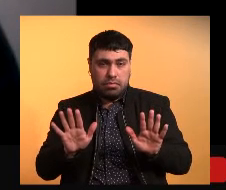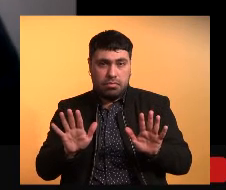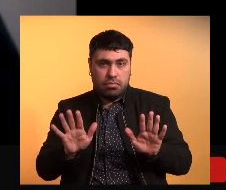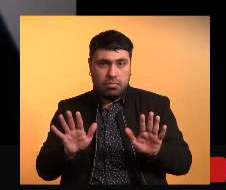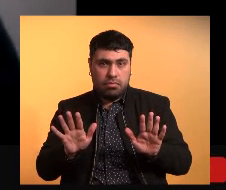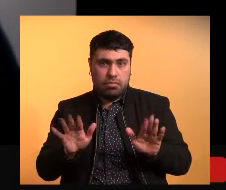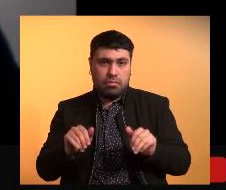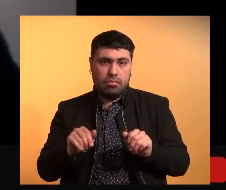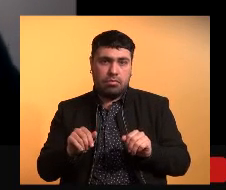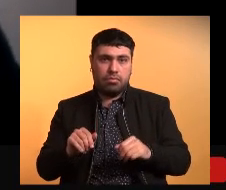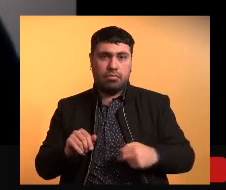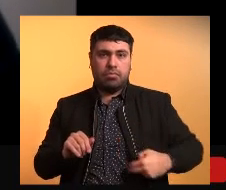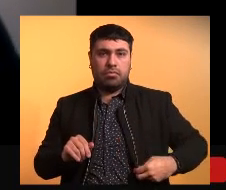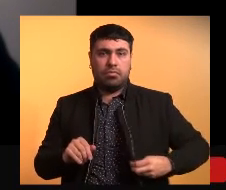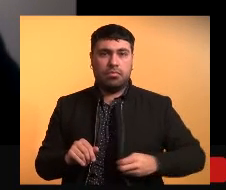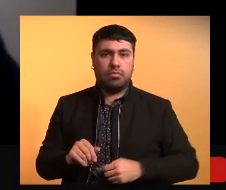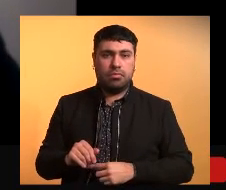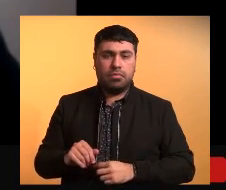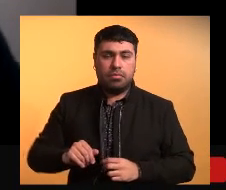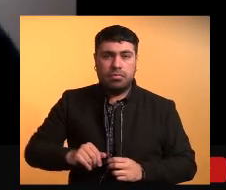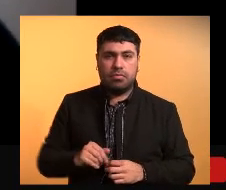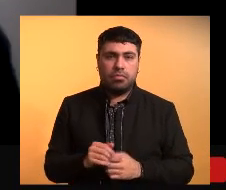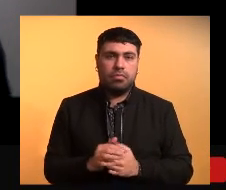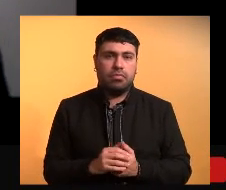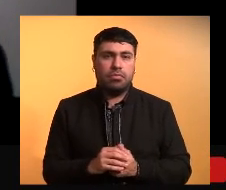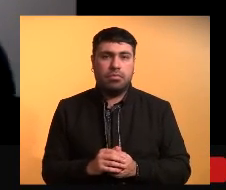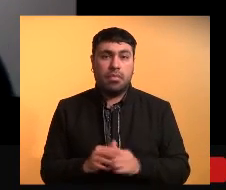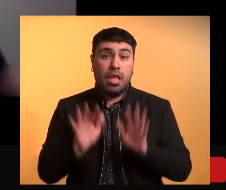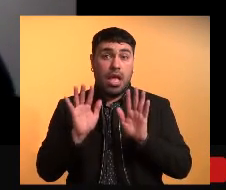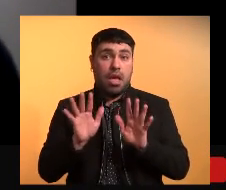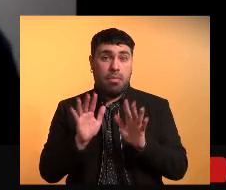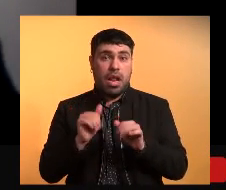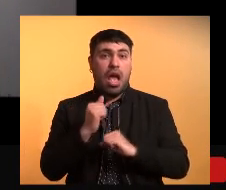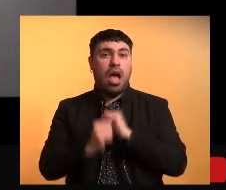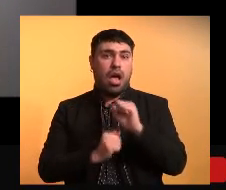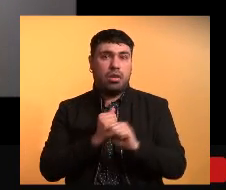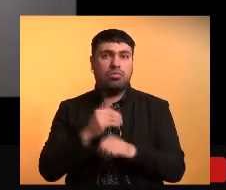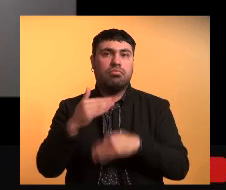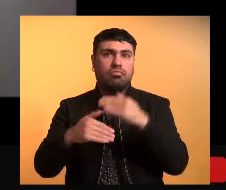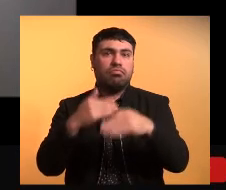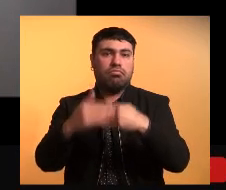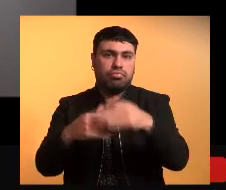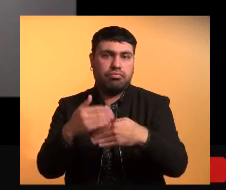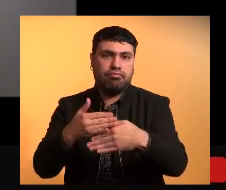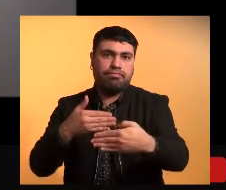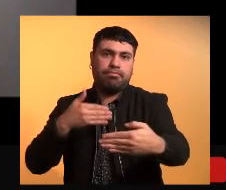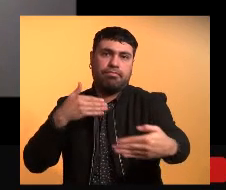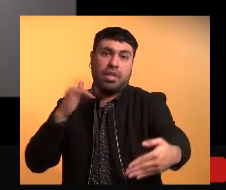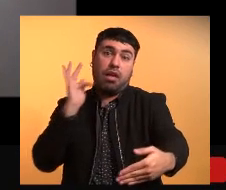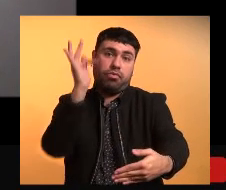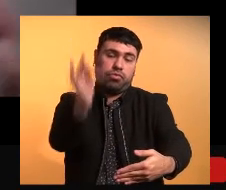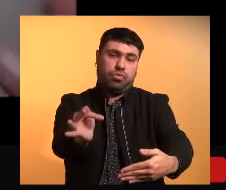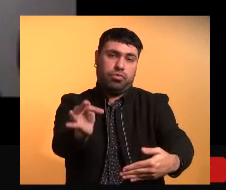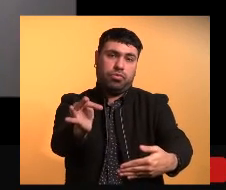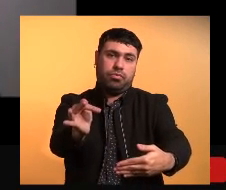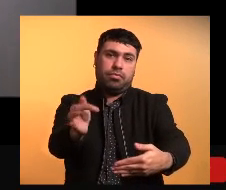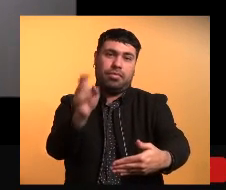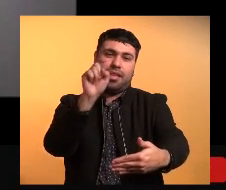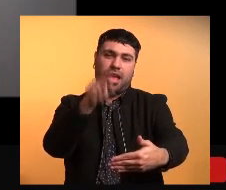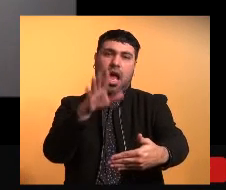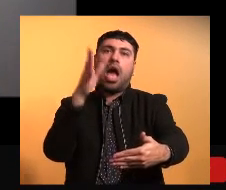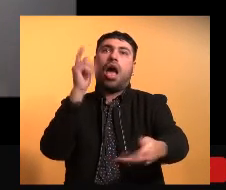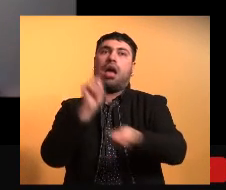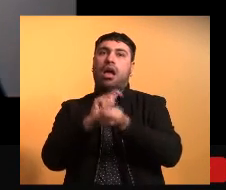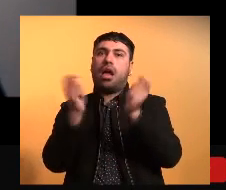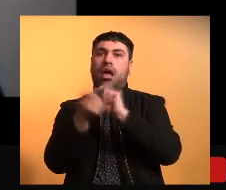con líneas bases de hace bastante más tiempo para ver si efectivamente existen estos cambios. Ahora, lo que uno sí a